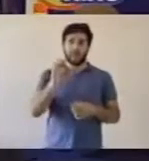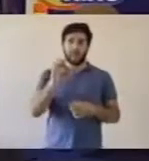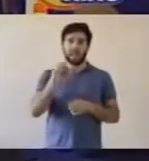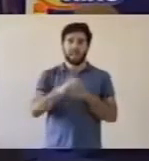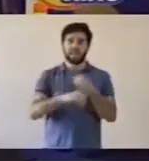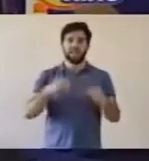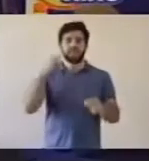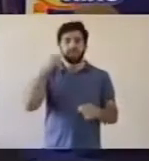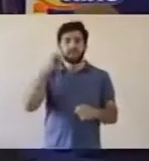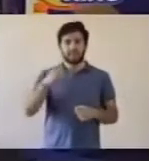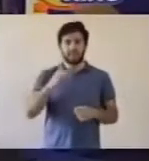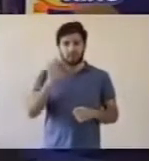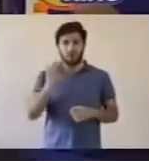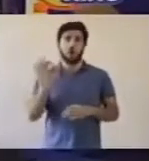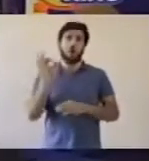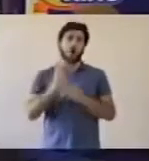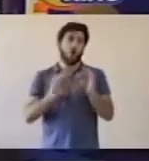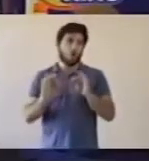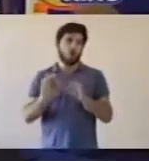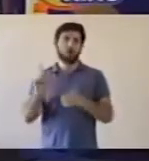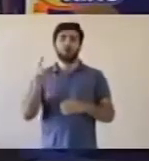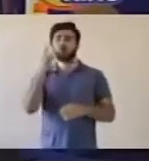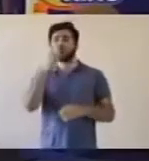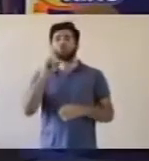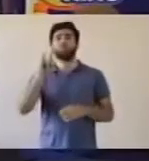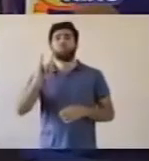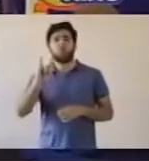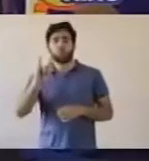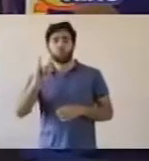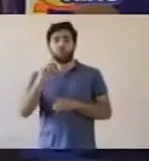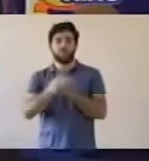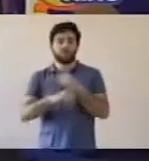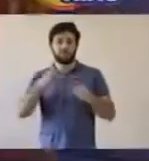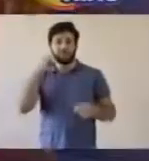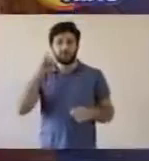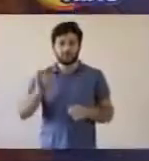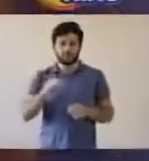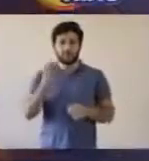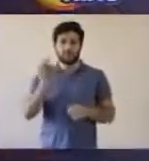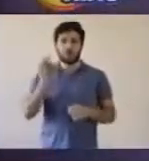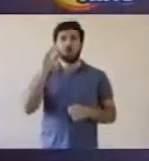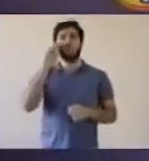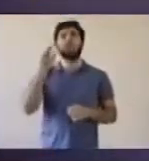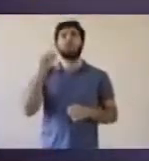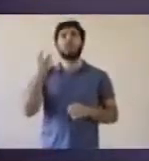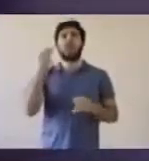Muy bien, es sufijo, porque su partícula va al final de la palabra.